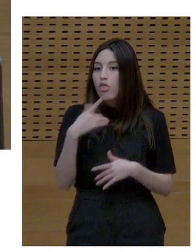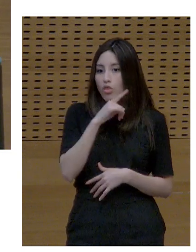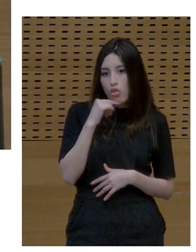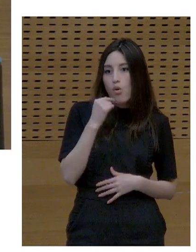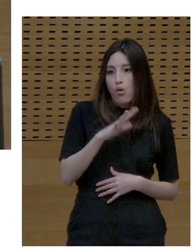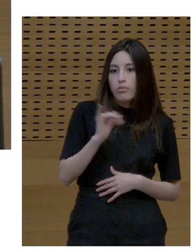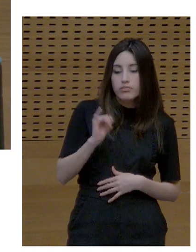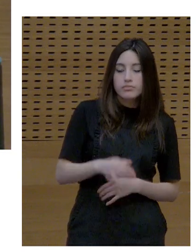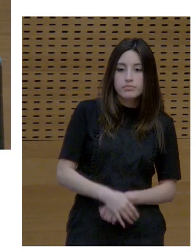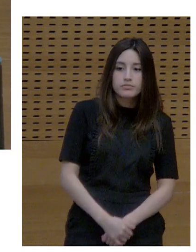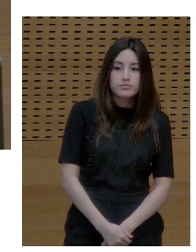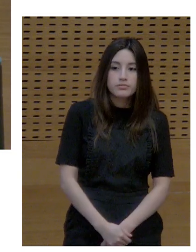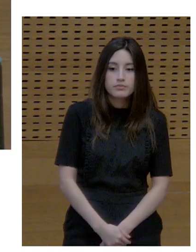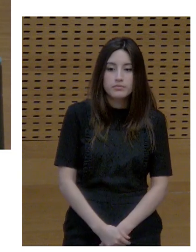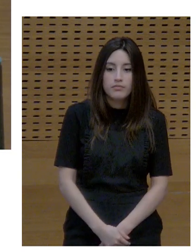enfermedad.